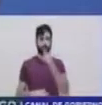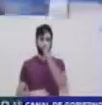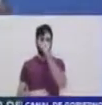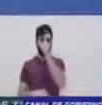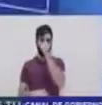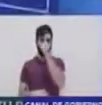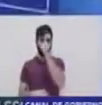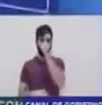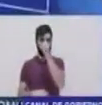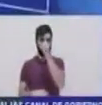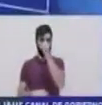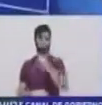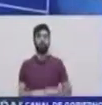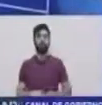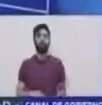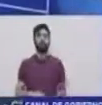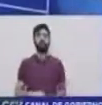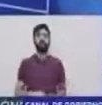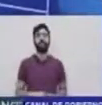hacia adelante.